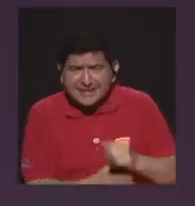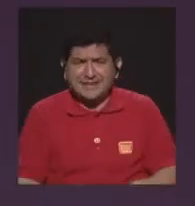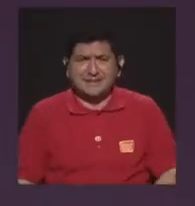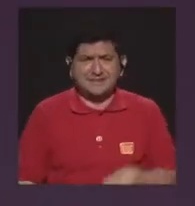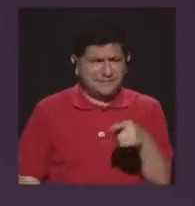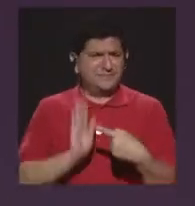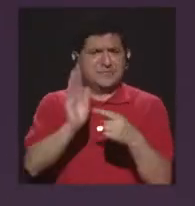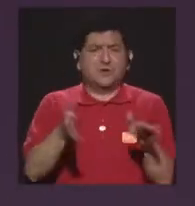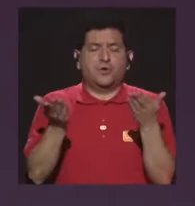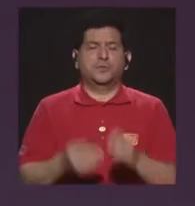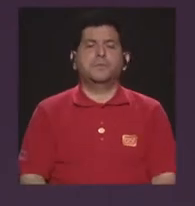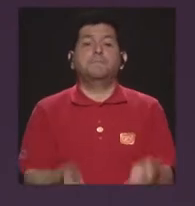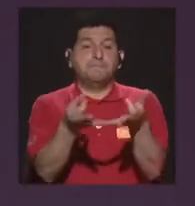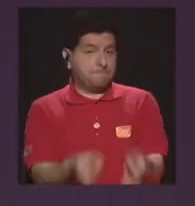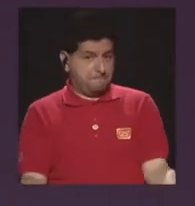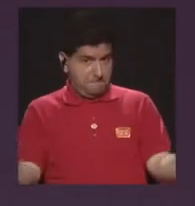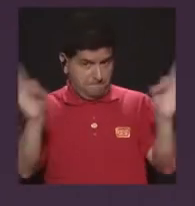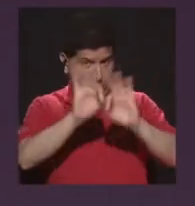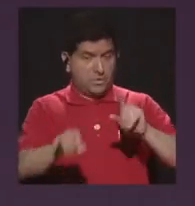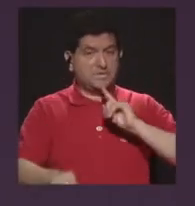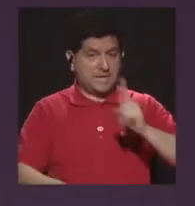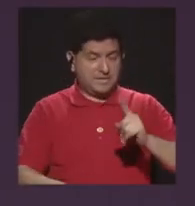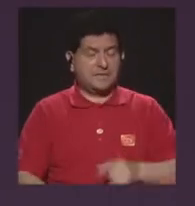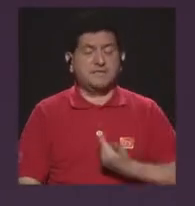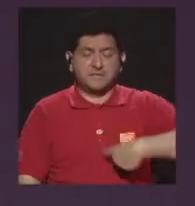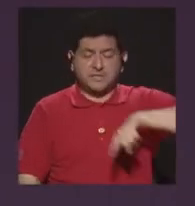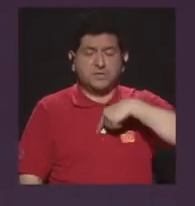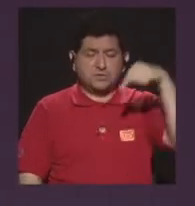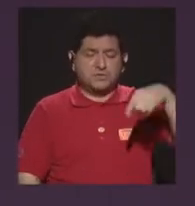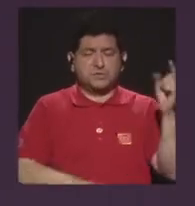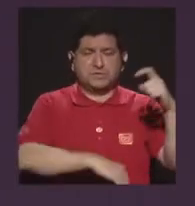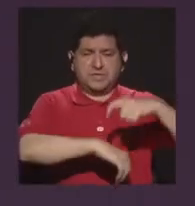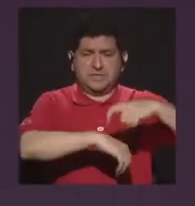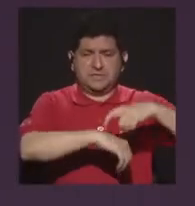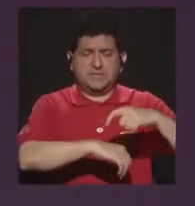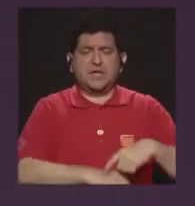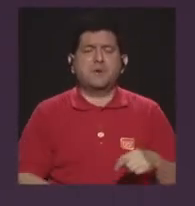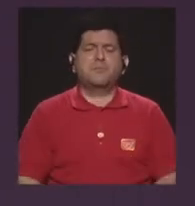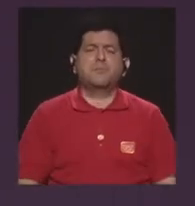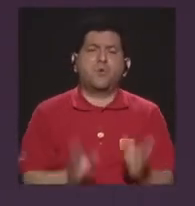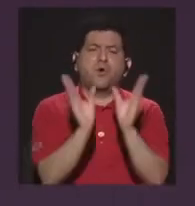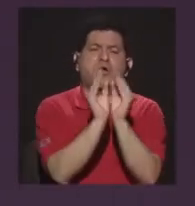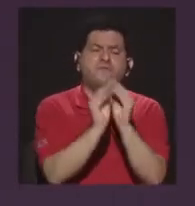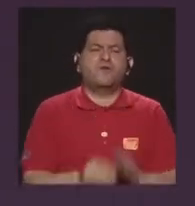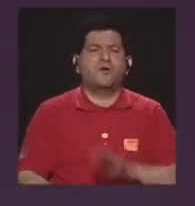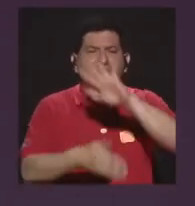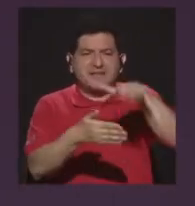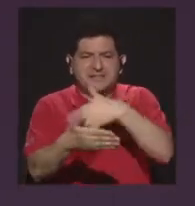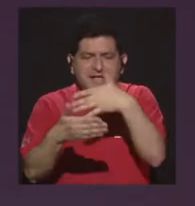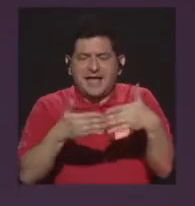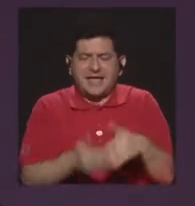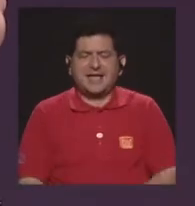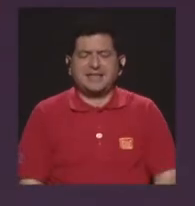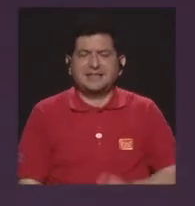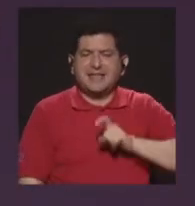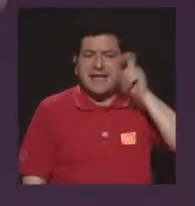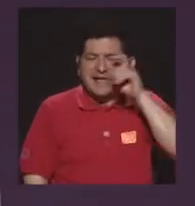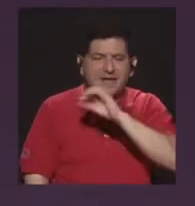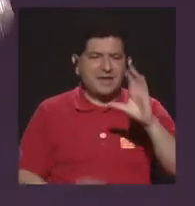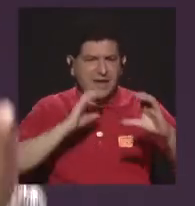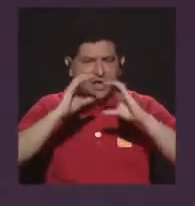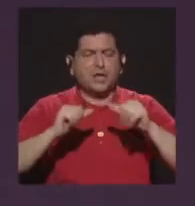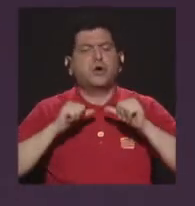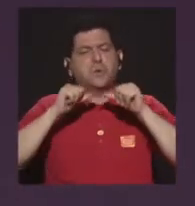importante señalar aquí es que, y lo decíamos en el foro en estos días, la agenda de género y comunicación, si bien desde luego